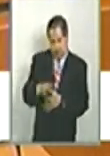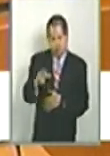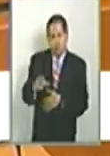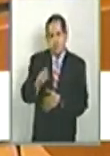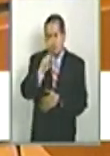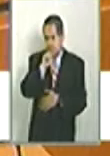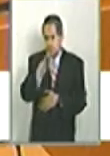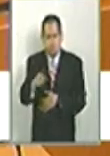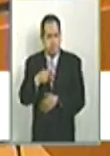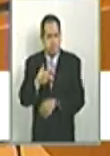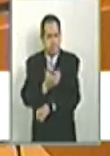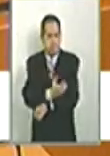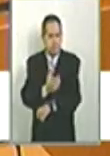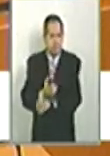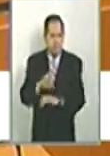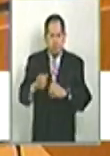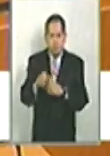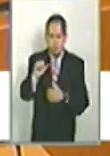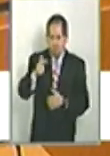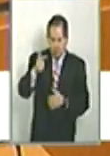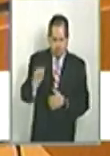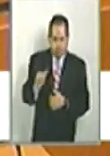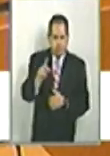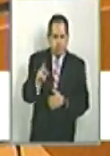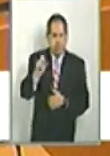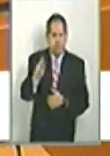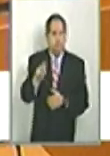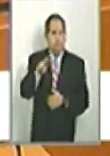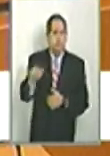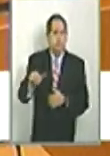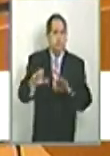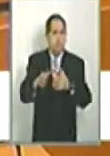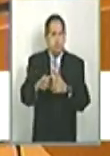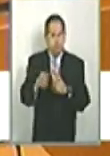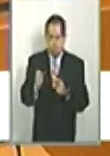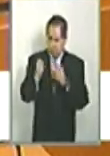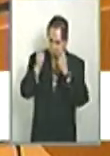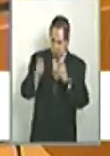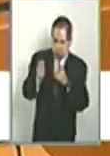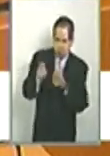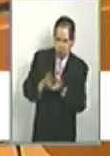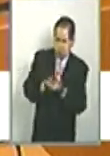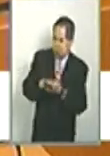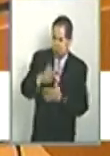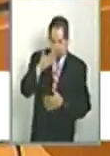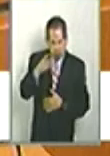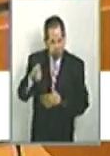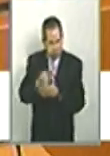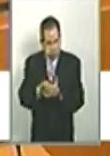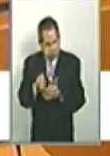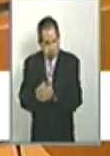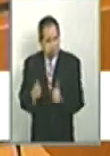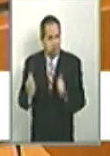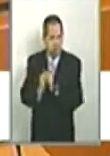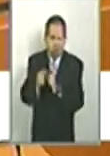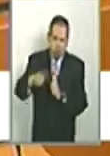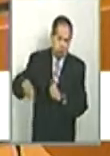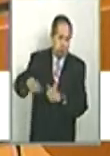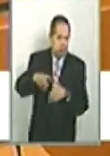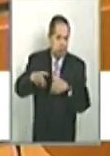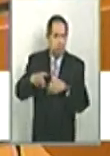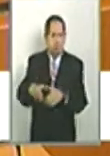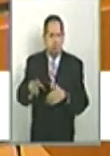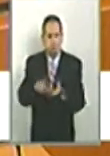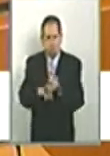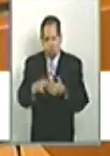mi compañera senadora Angélica de la Peña, y a quienes en este esfuerzo también, por supuesto, acompañaron